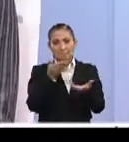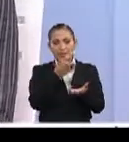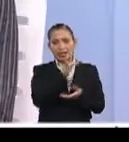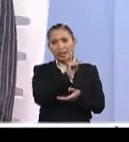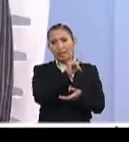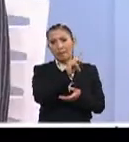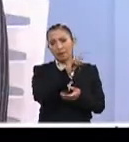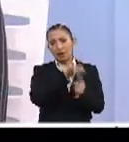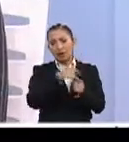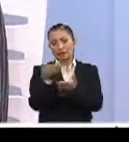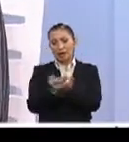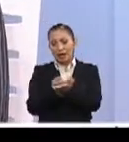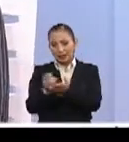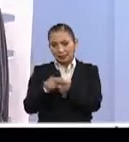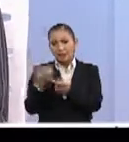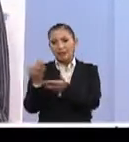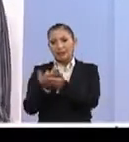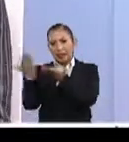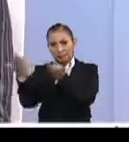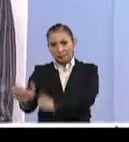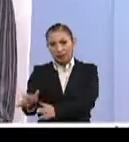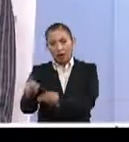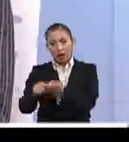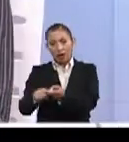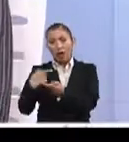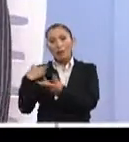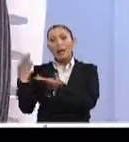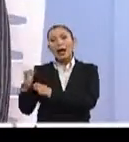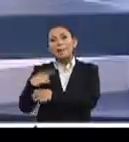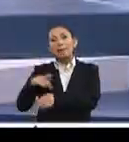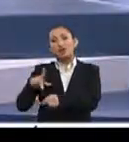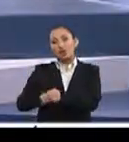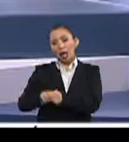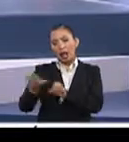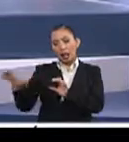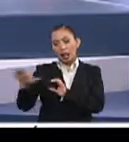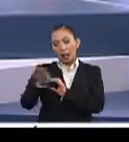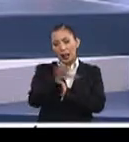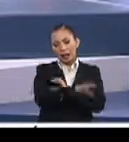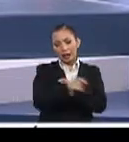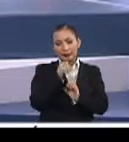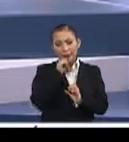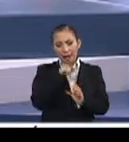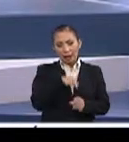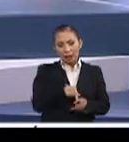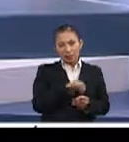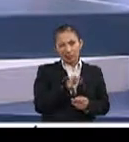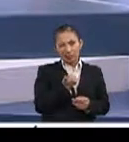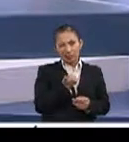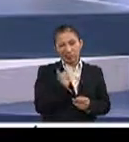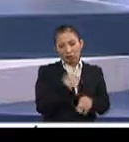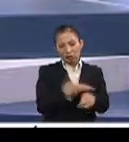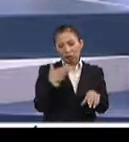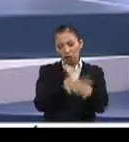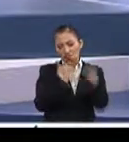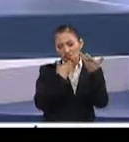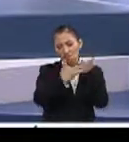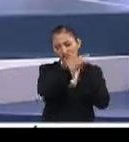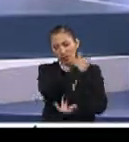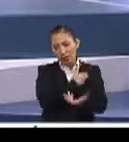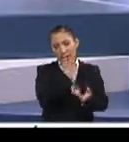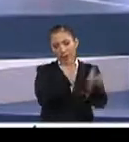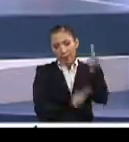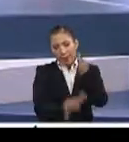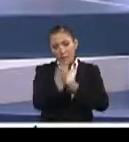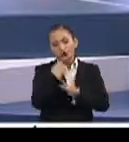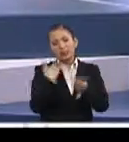inversiones, finanzas bursátiles, banca personal, la parte de gestión de crediticio